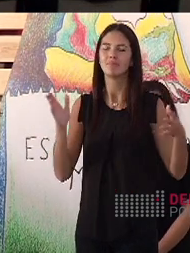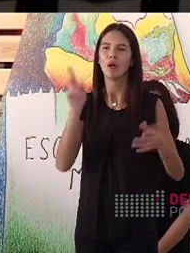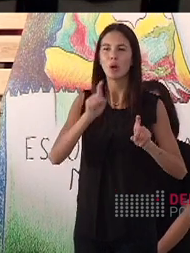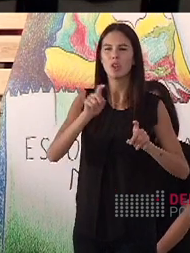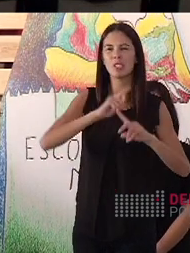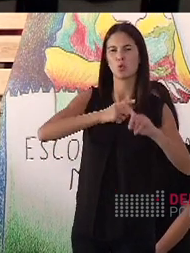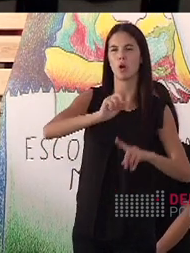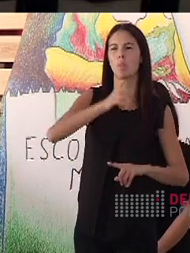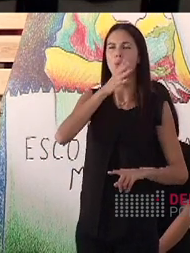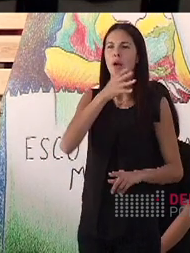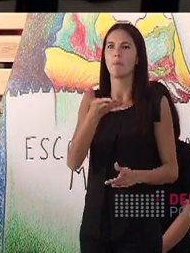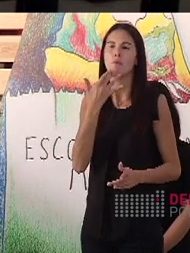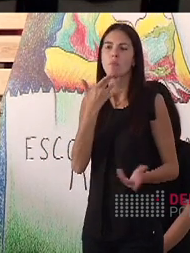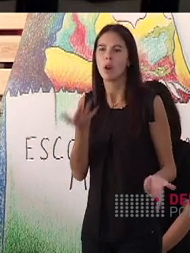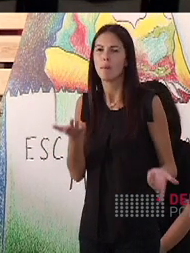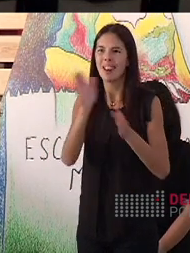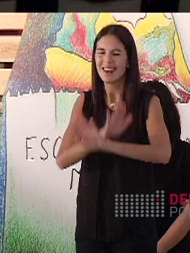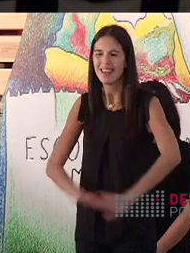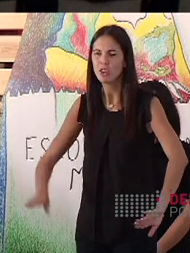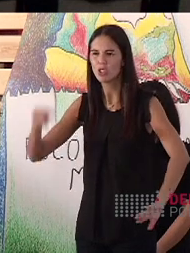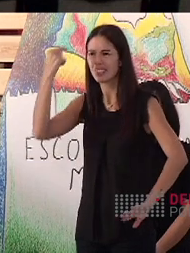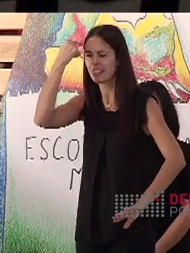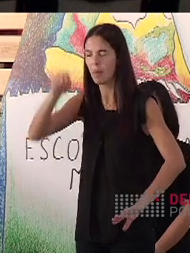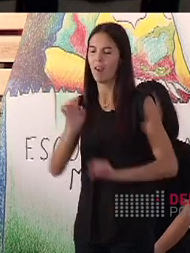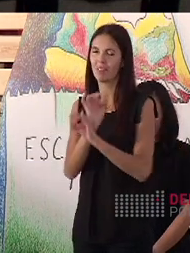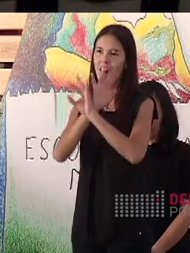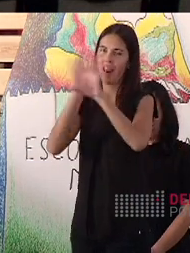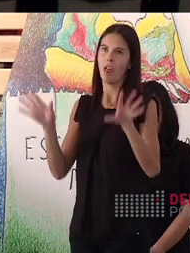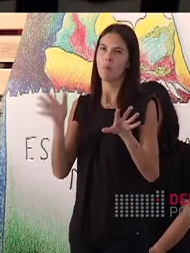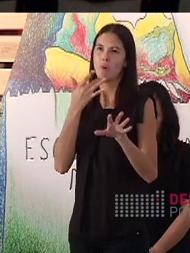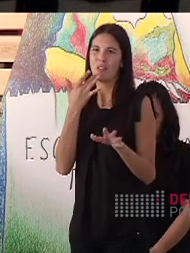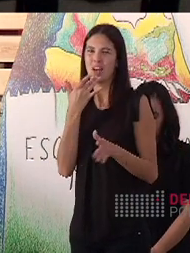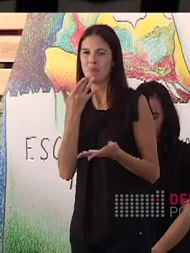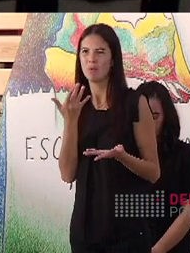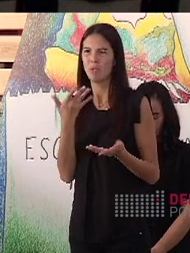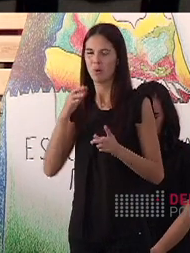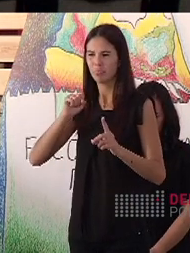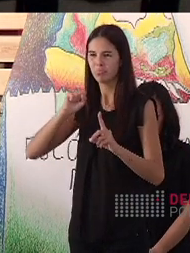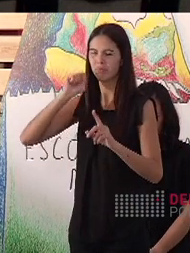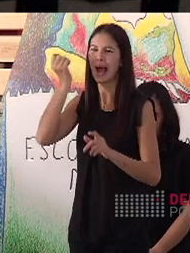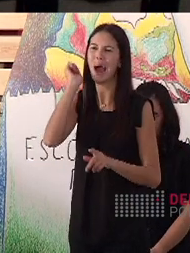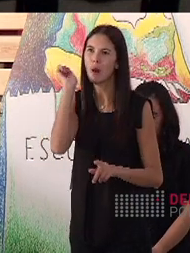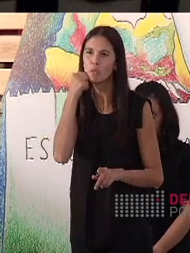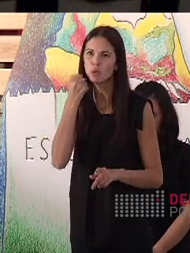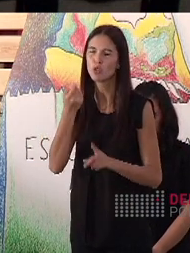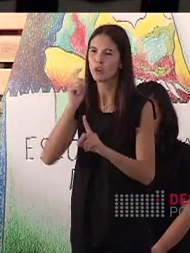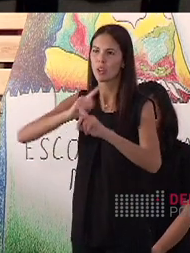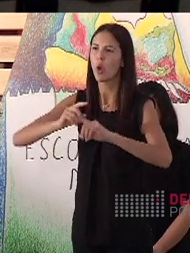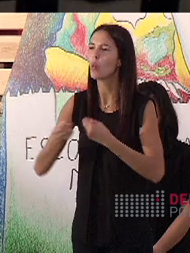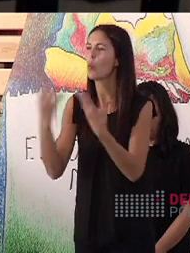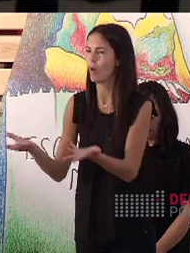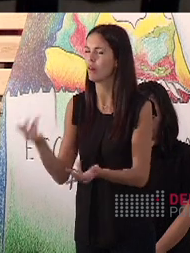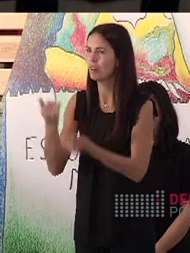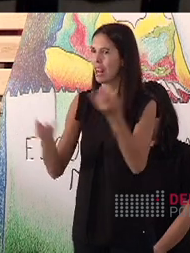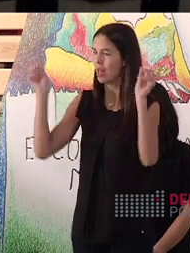por otros motivos, como por ejemplo que los menores sepan identificar cuándo están siendo víctimas de abuso sexual. Que esto también la gente no lo quiere entender. La